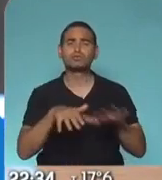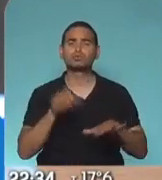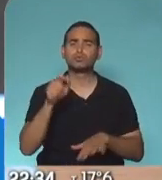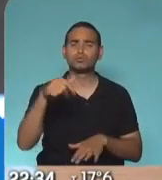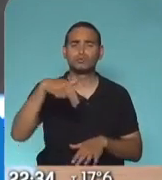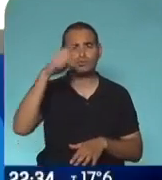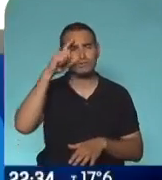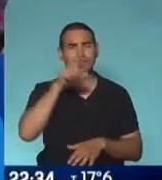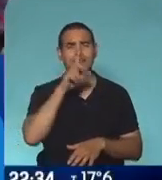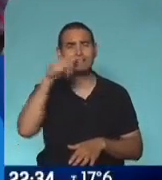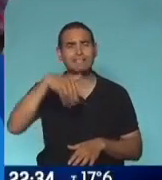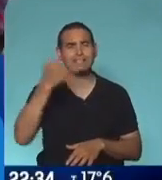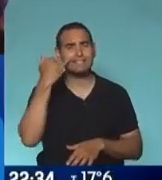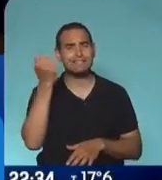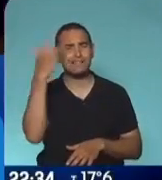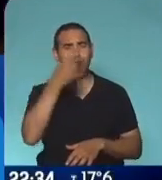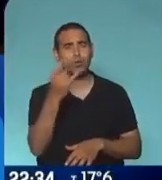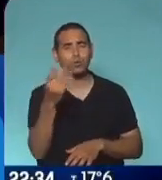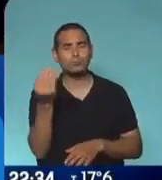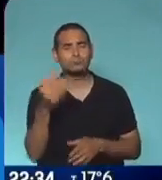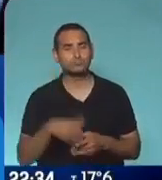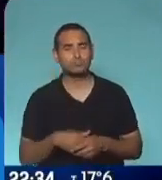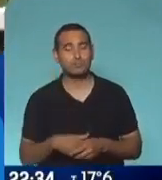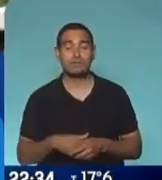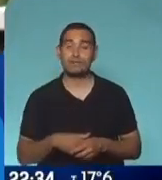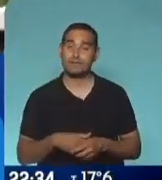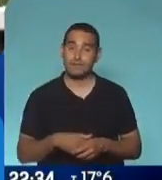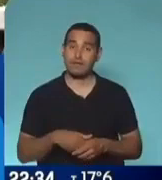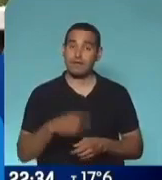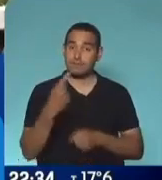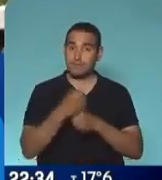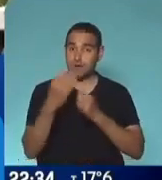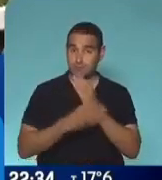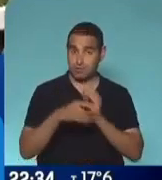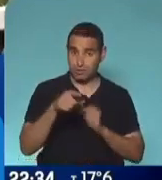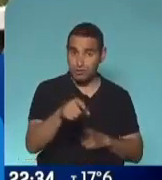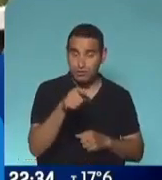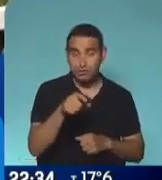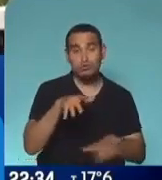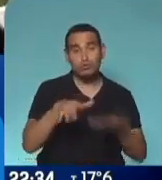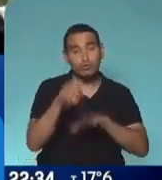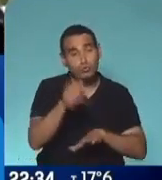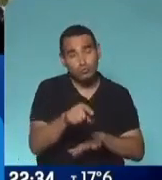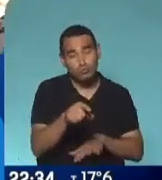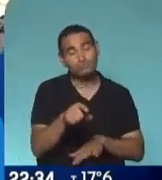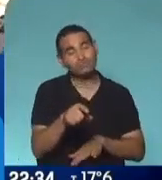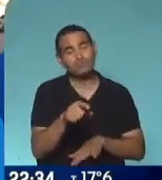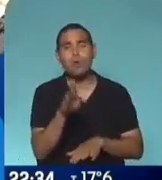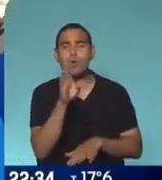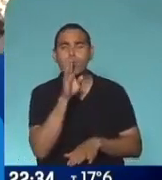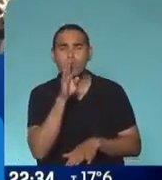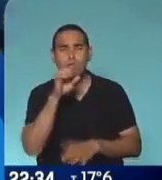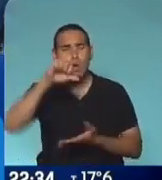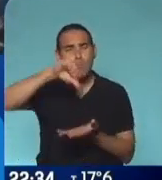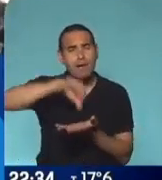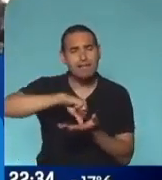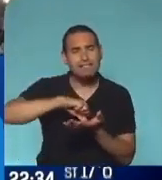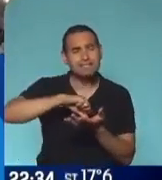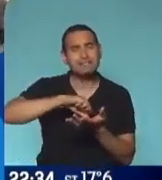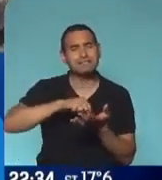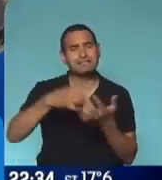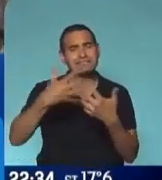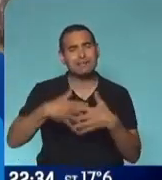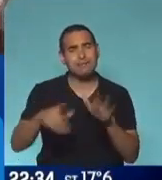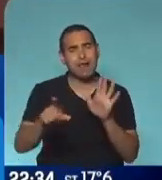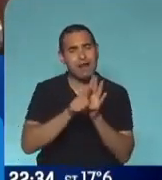Netanyahu? La situación de Netanyahu es la que forma parte de un país que es capaz con su sistema legal de hacer